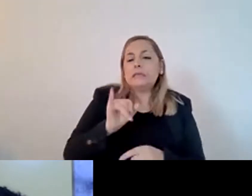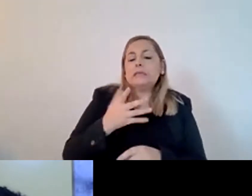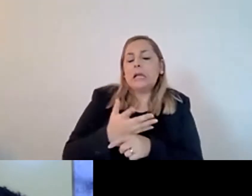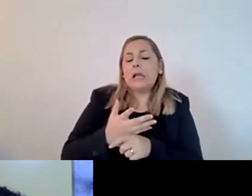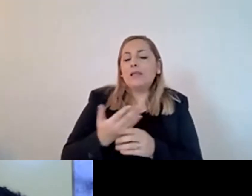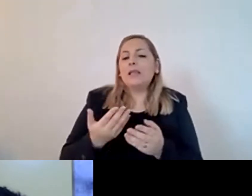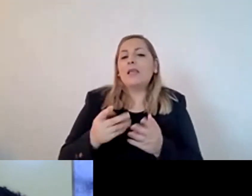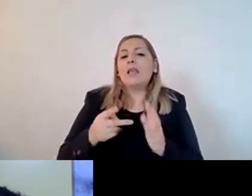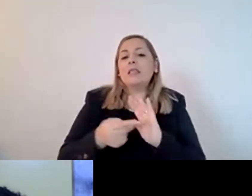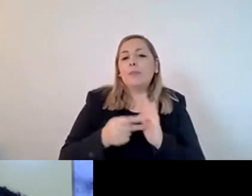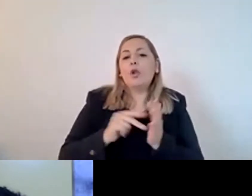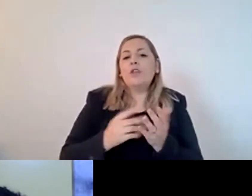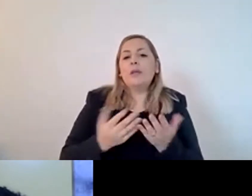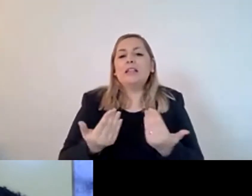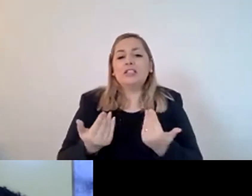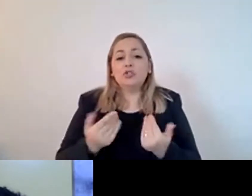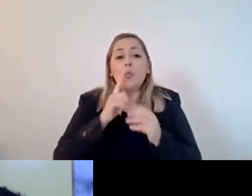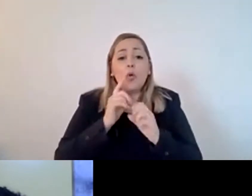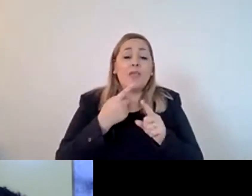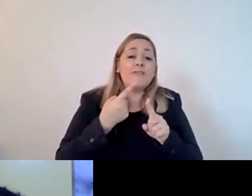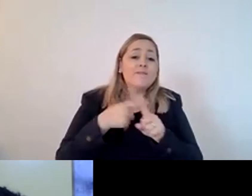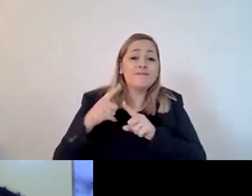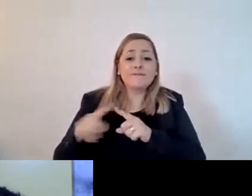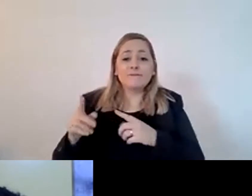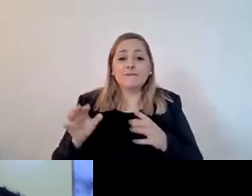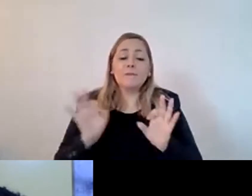diversas dimensiones. Puede ser de